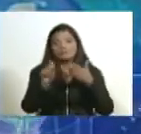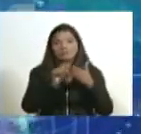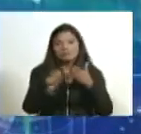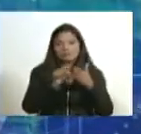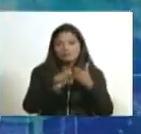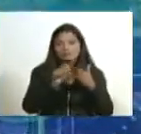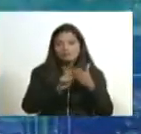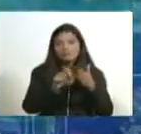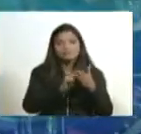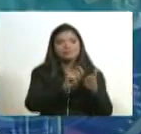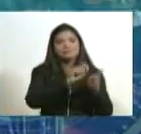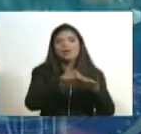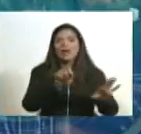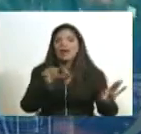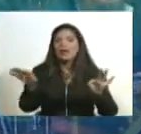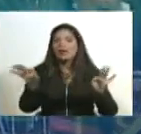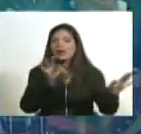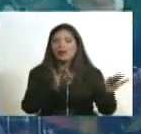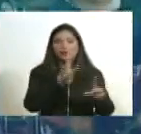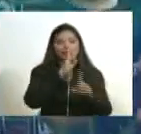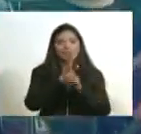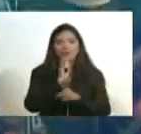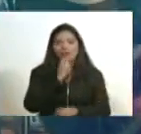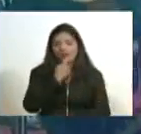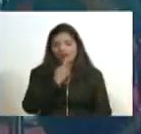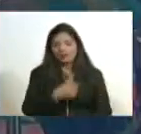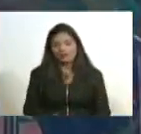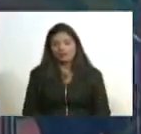constituyente electo por voto directo y secreto.